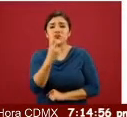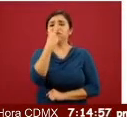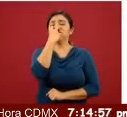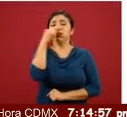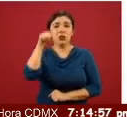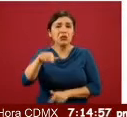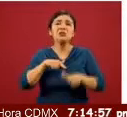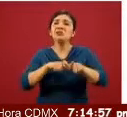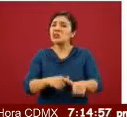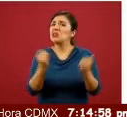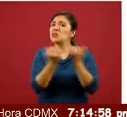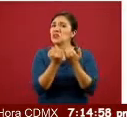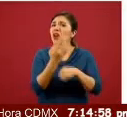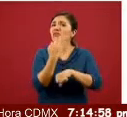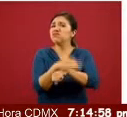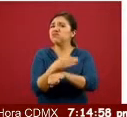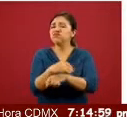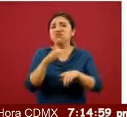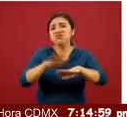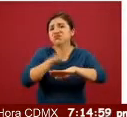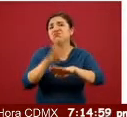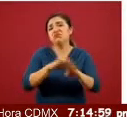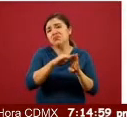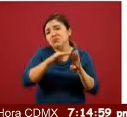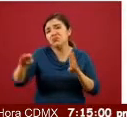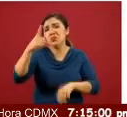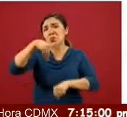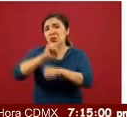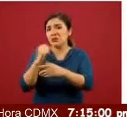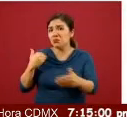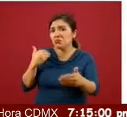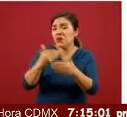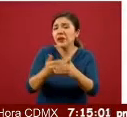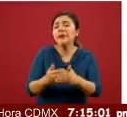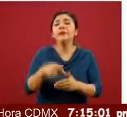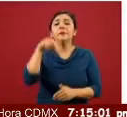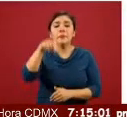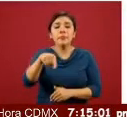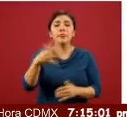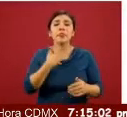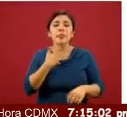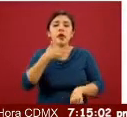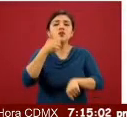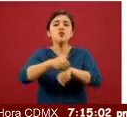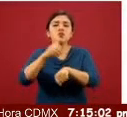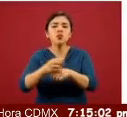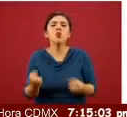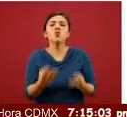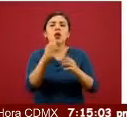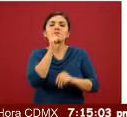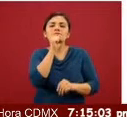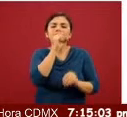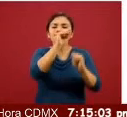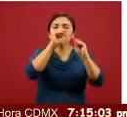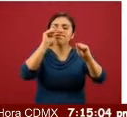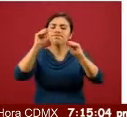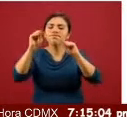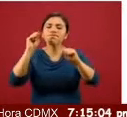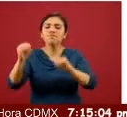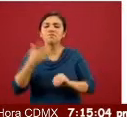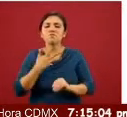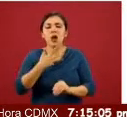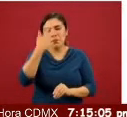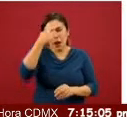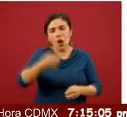mantenido también en la última semana, y ahí tenemos los números para cada una de las categorías que nos dan esta